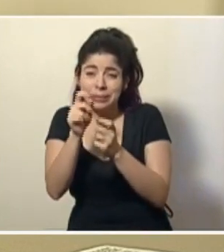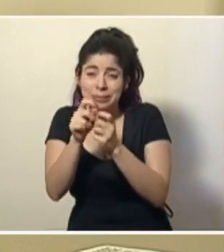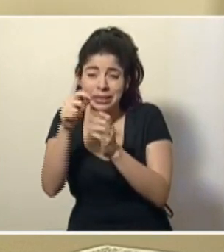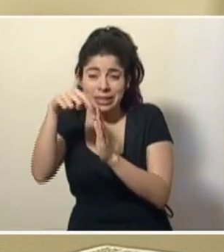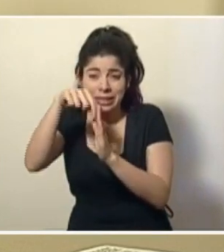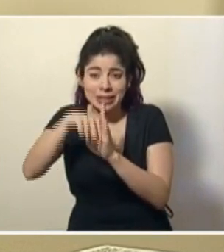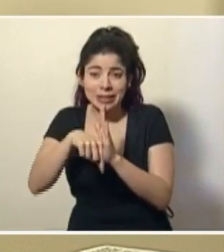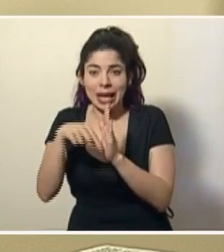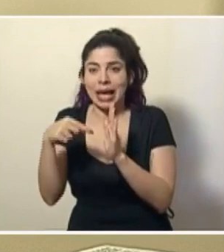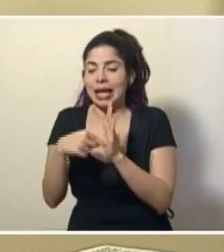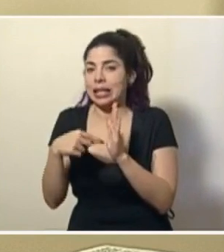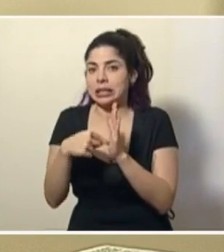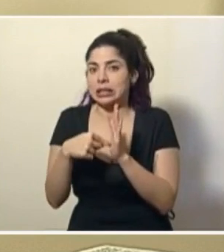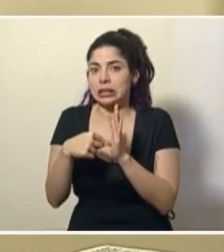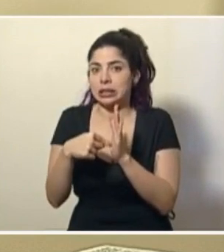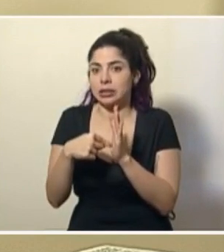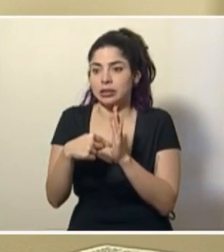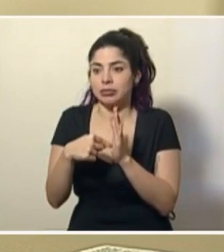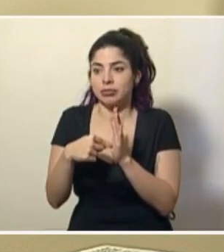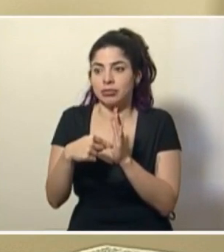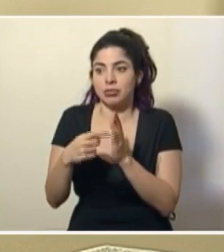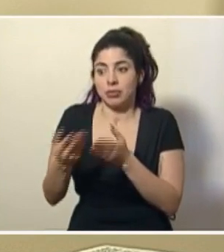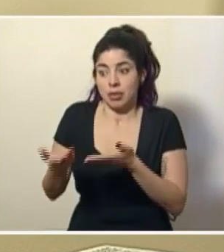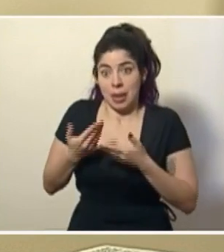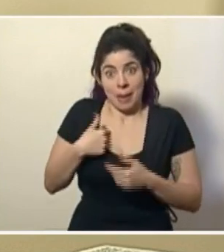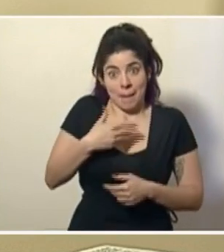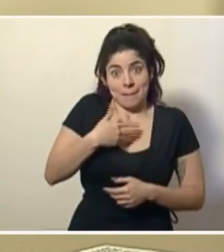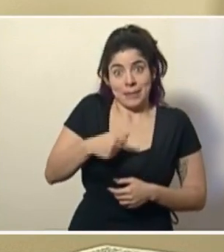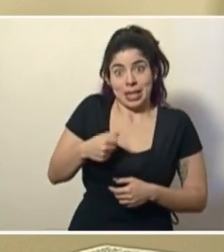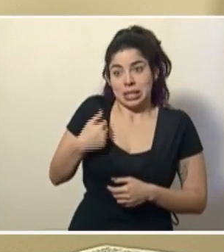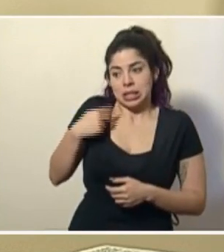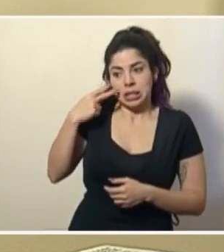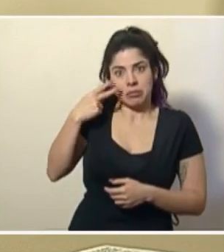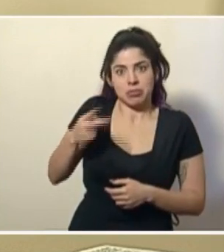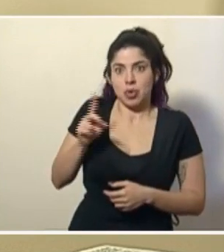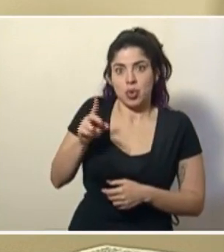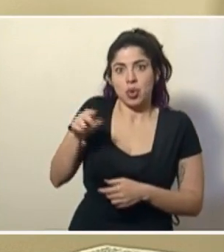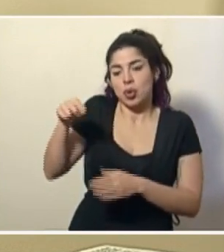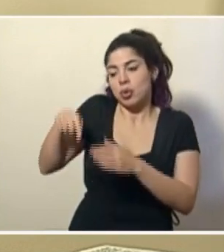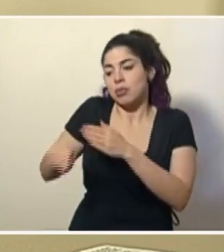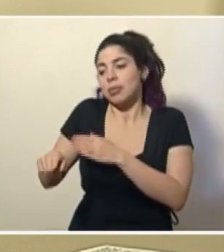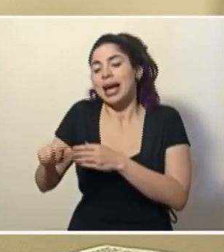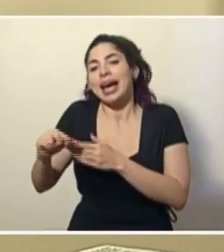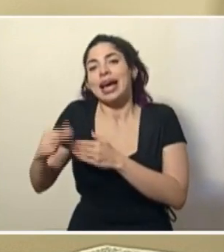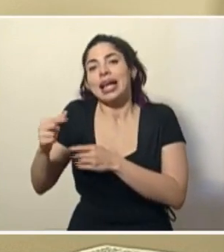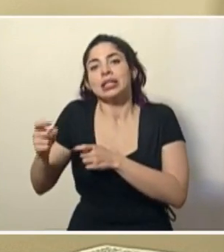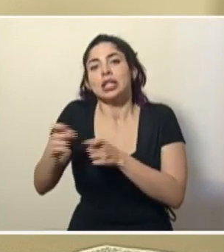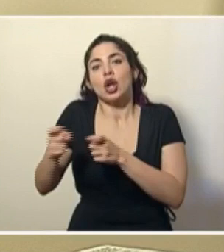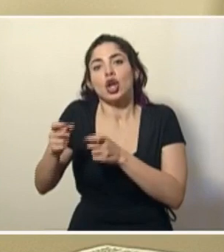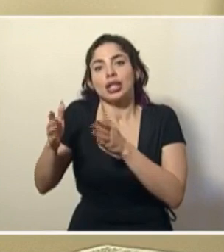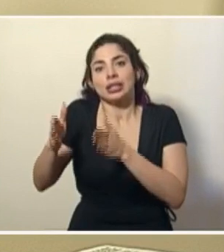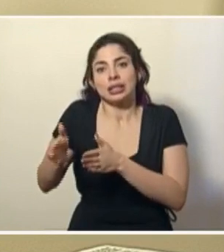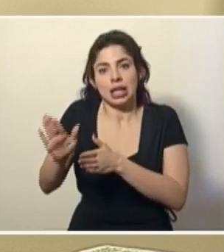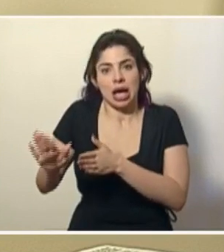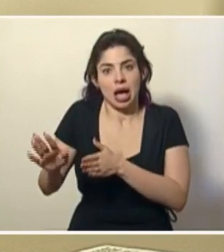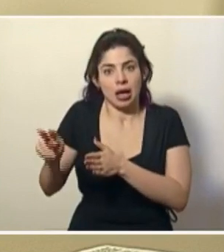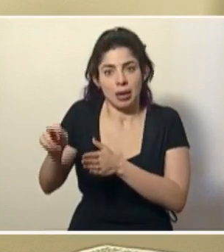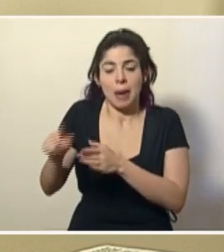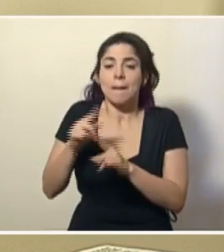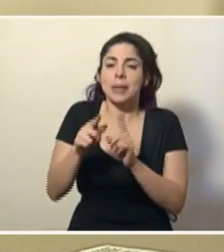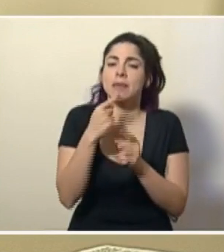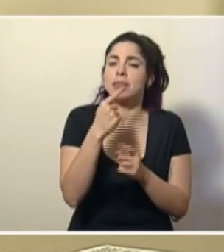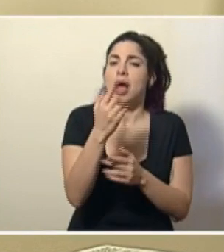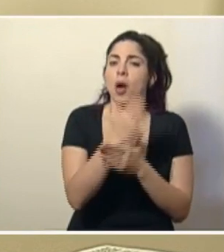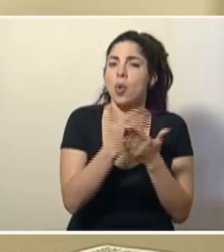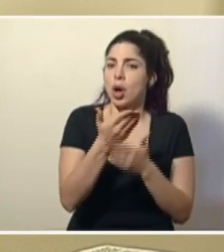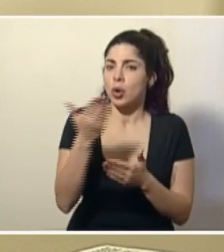no son algo que llegan hasta la presidencia ejecutiva, eso se maneja a nivel de la gerencia logística. pero sí decir algunas